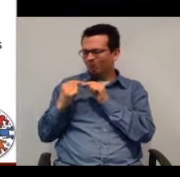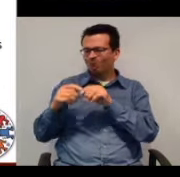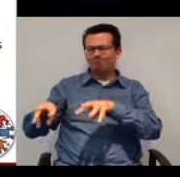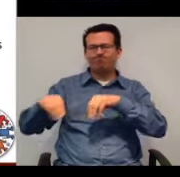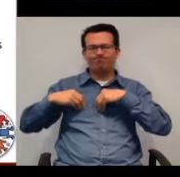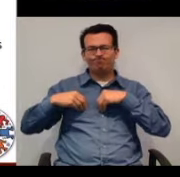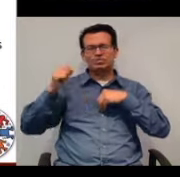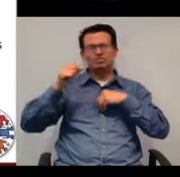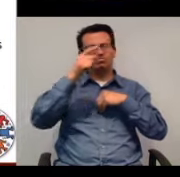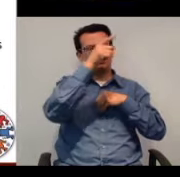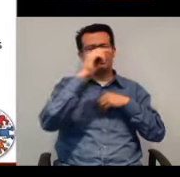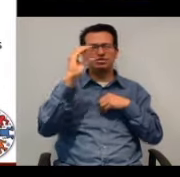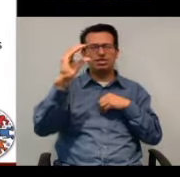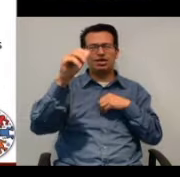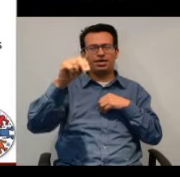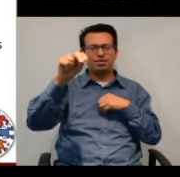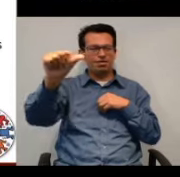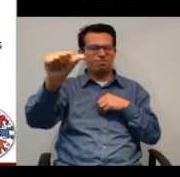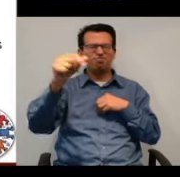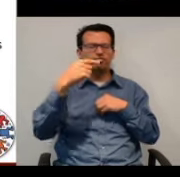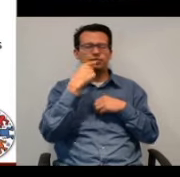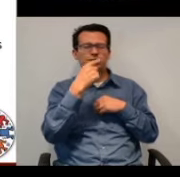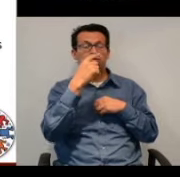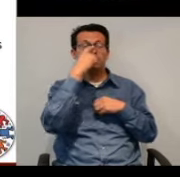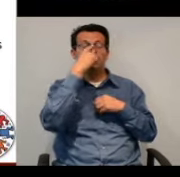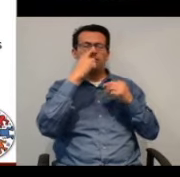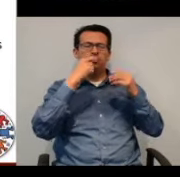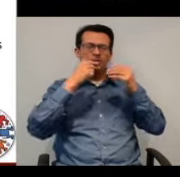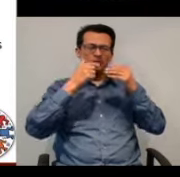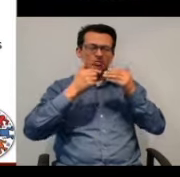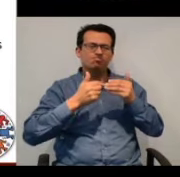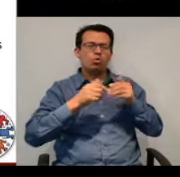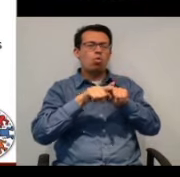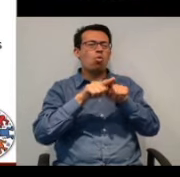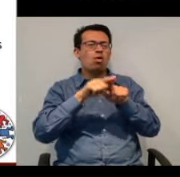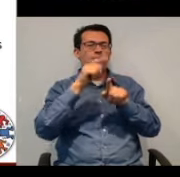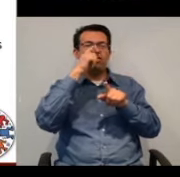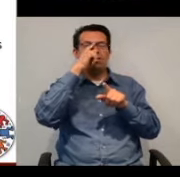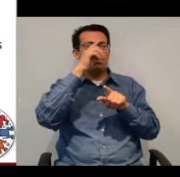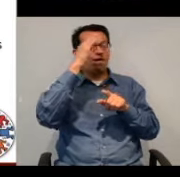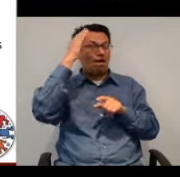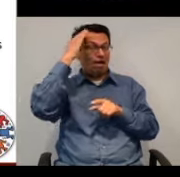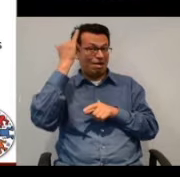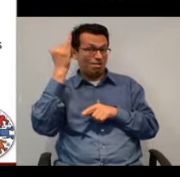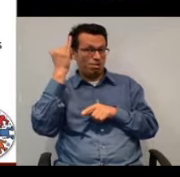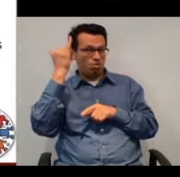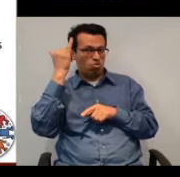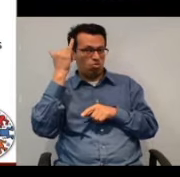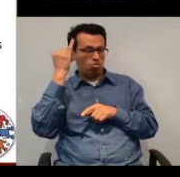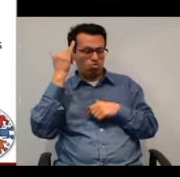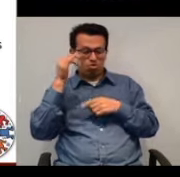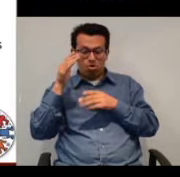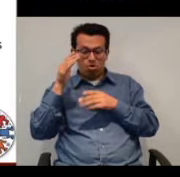mantiene el CNA, es ampliar ese espectro netamente académico de la investigación